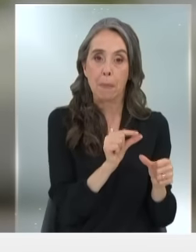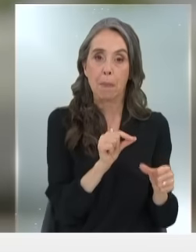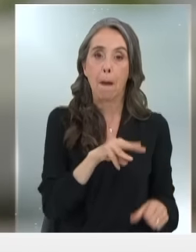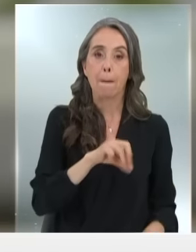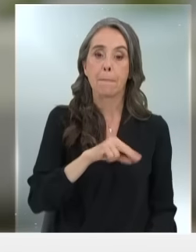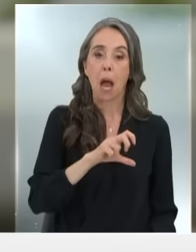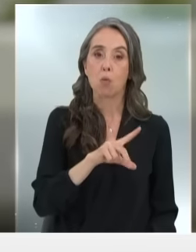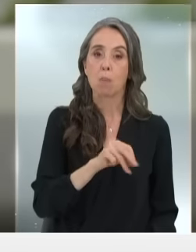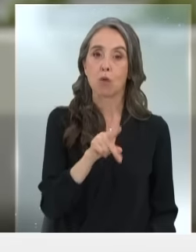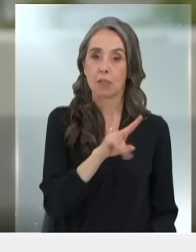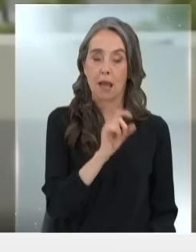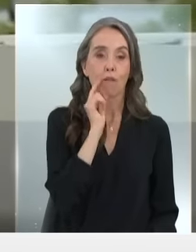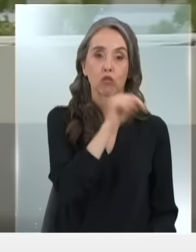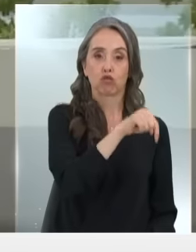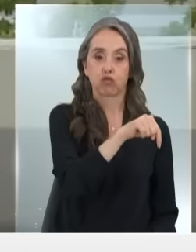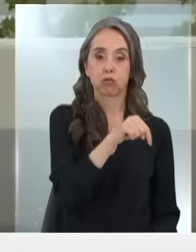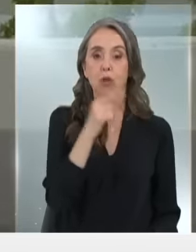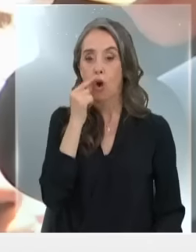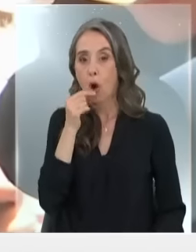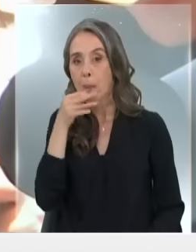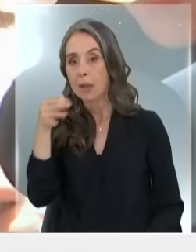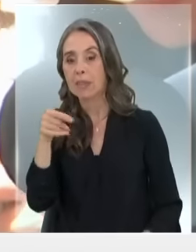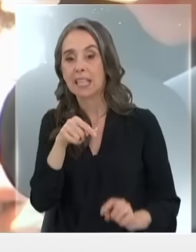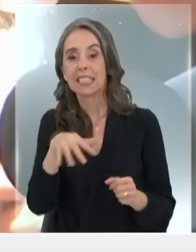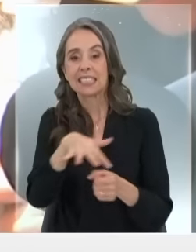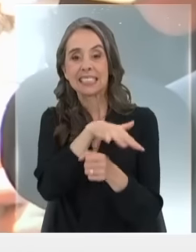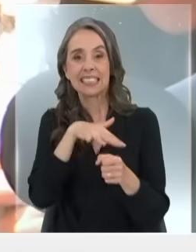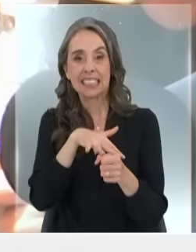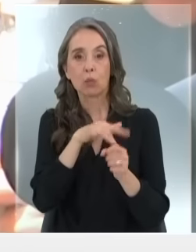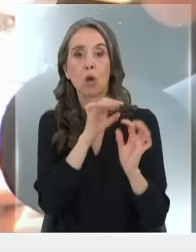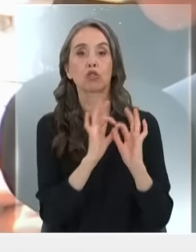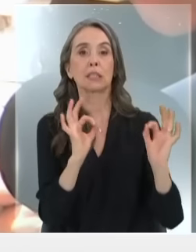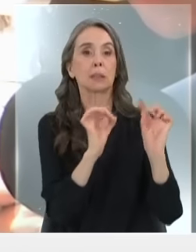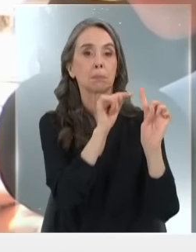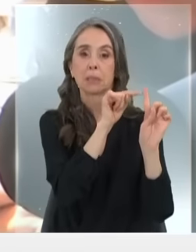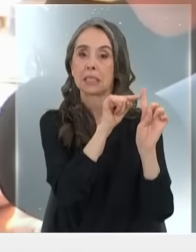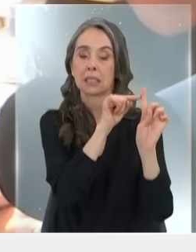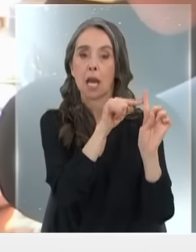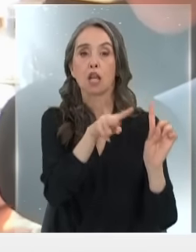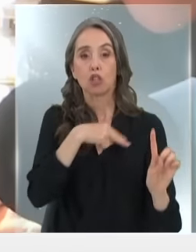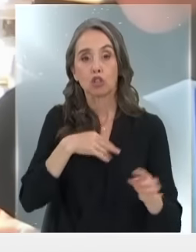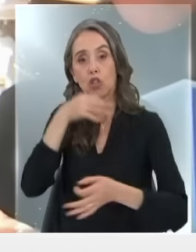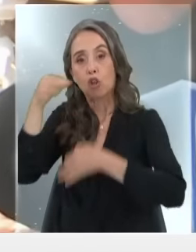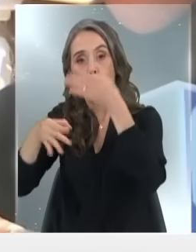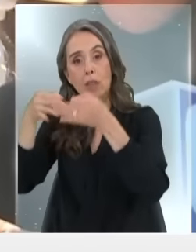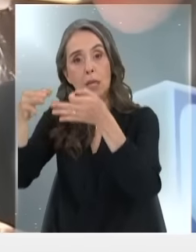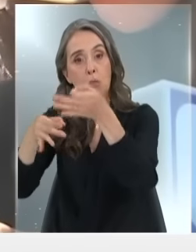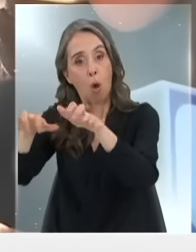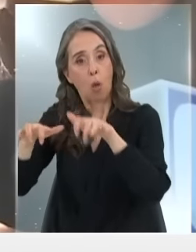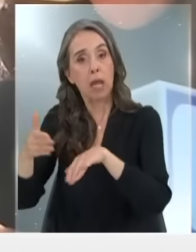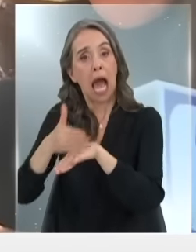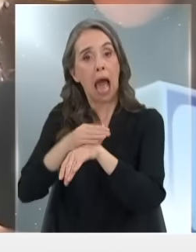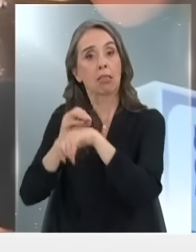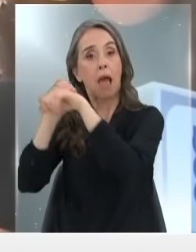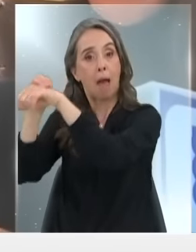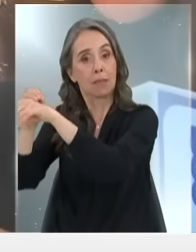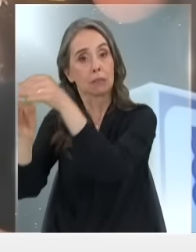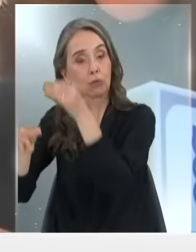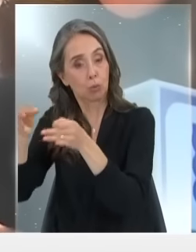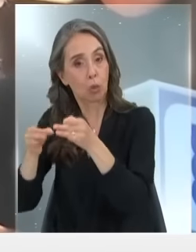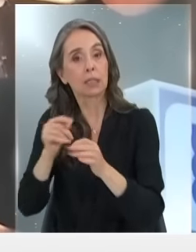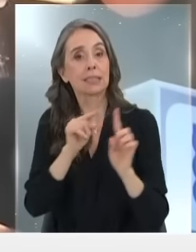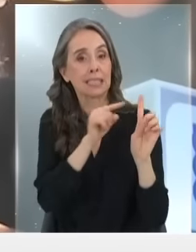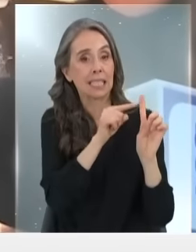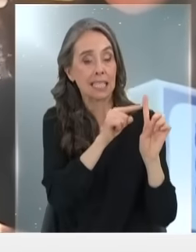Manuel Monsalve. Él tiene una situación particular. Nosotros eso lo hicimos ver en su momento. Él es una persona que